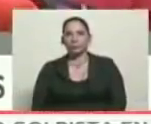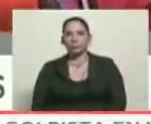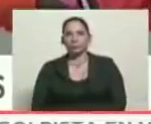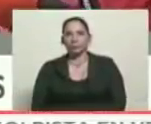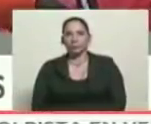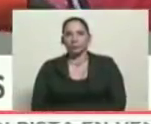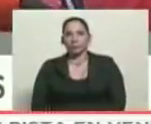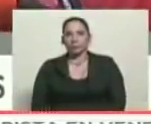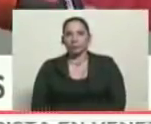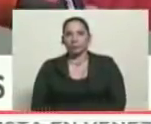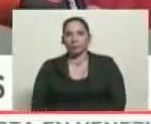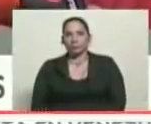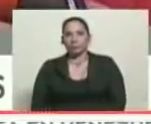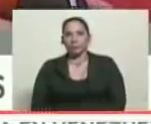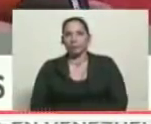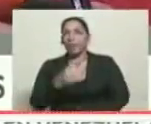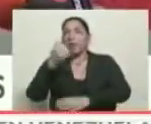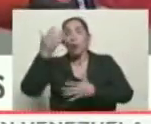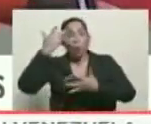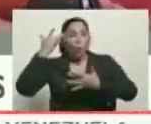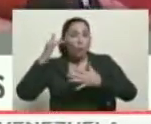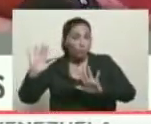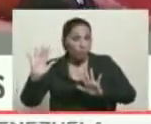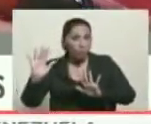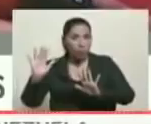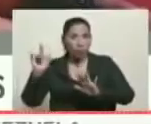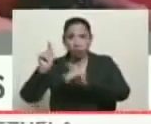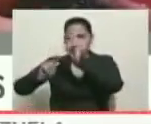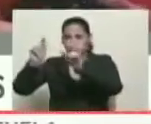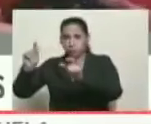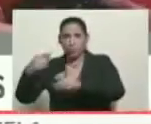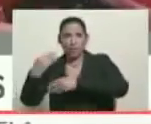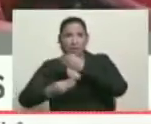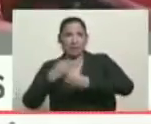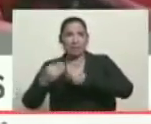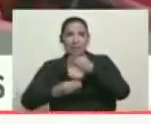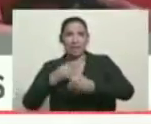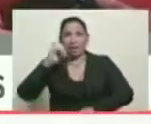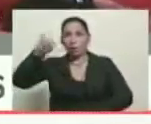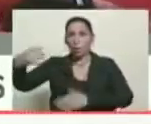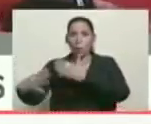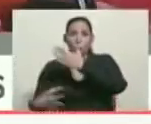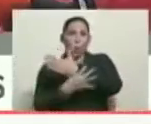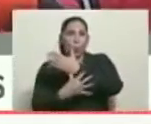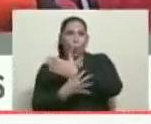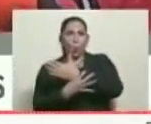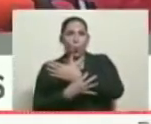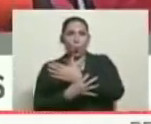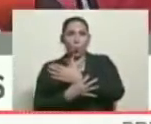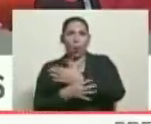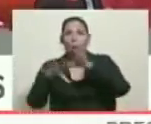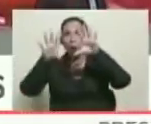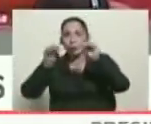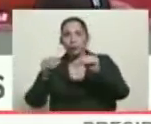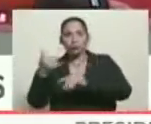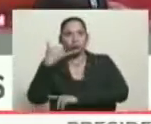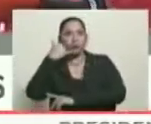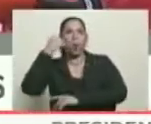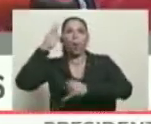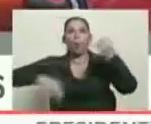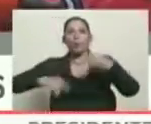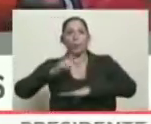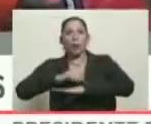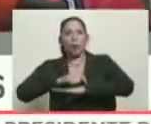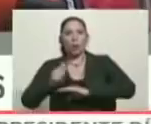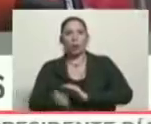Estos altos funcionarios que supuestamente estaban ayudando a Juan Guaidó habían apagado el teléfono celular a última hora, unos